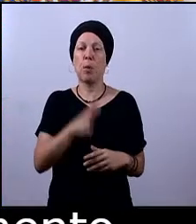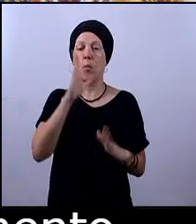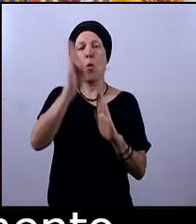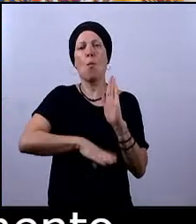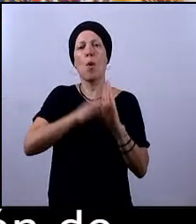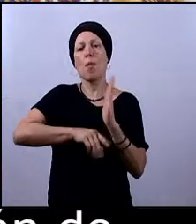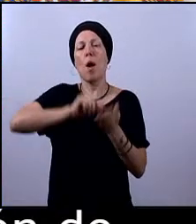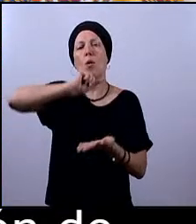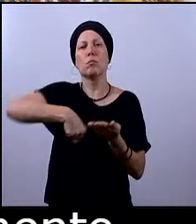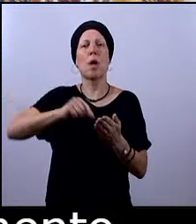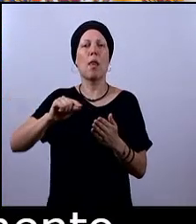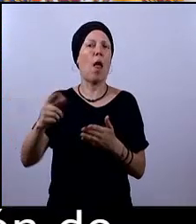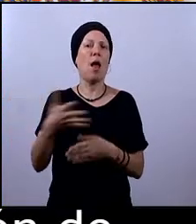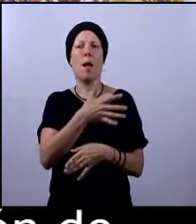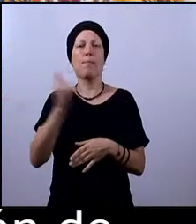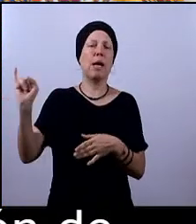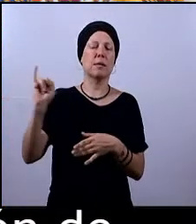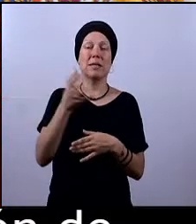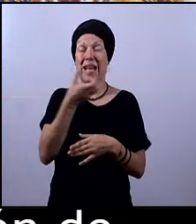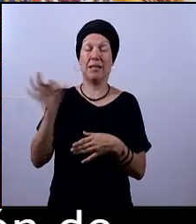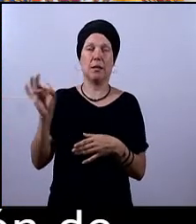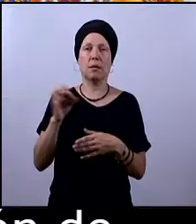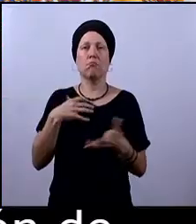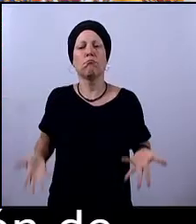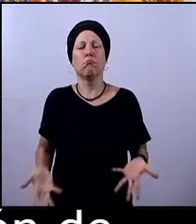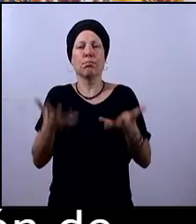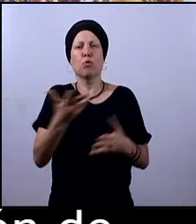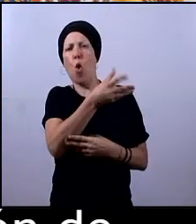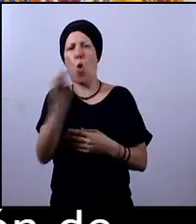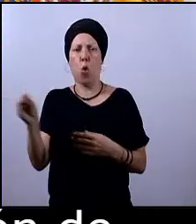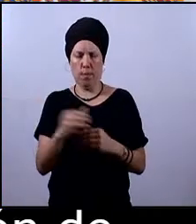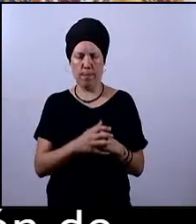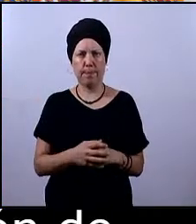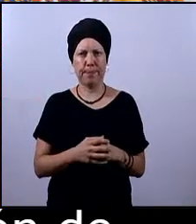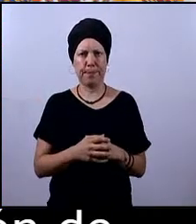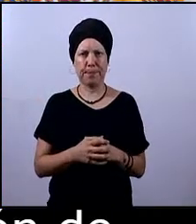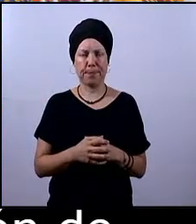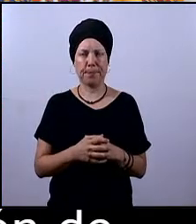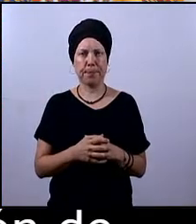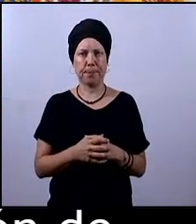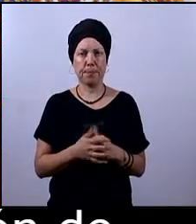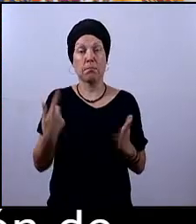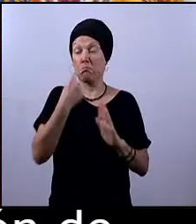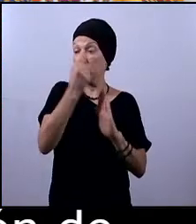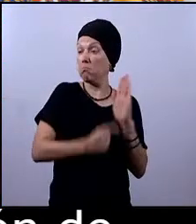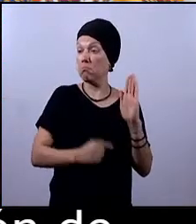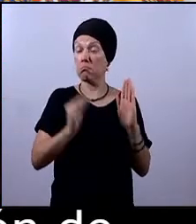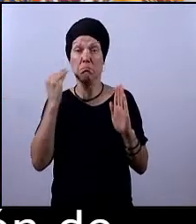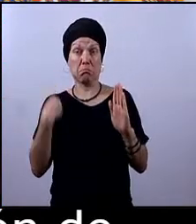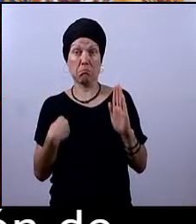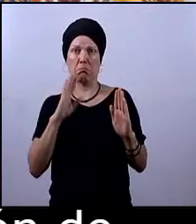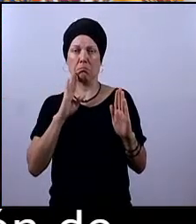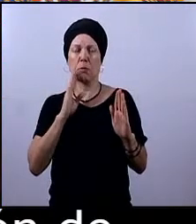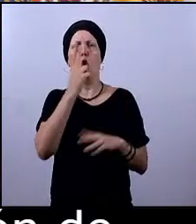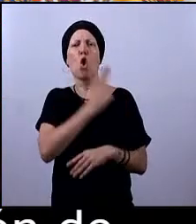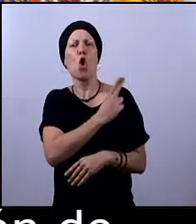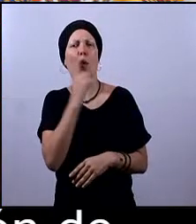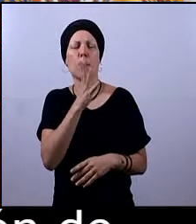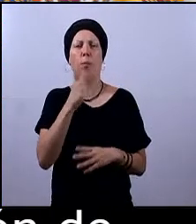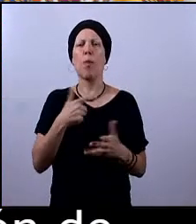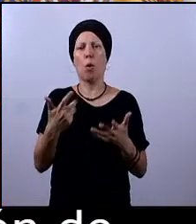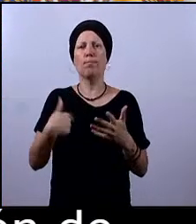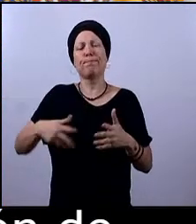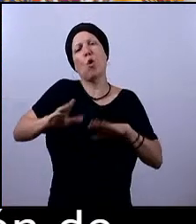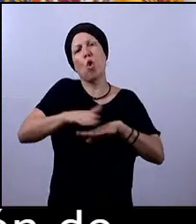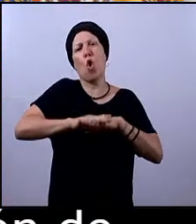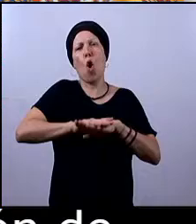del programa Contrata Excelencia, impulsando el empleo juvenil. Estas medidas refuerzan el compromiso del Ejecutivo